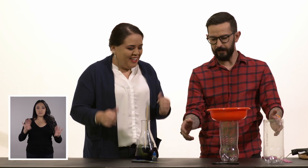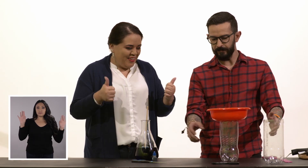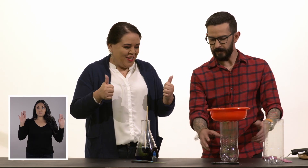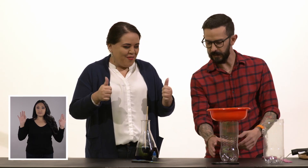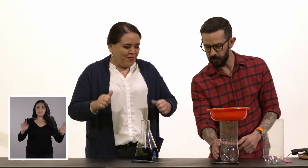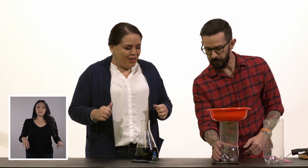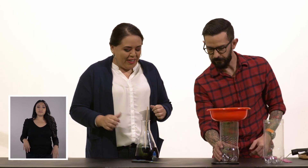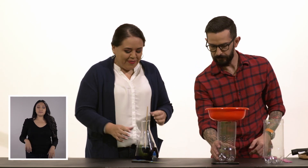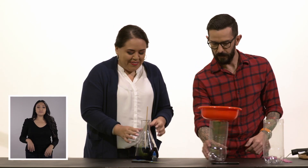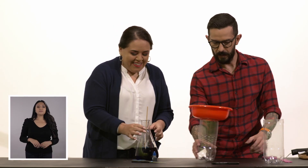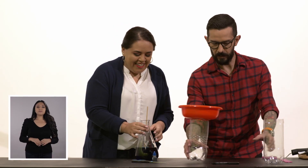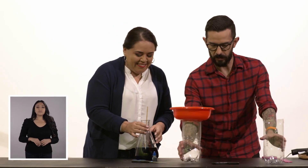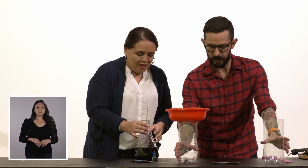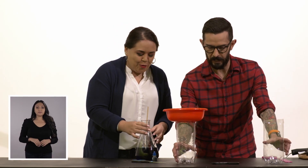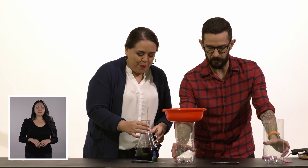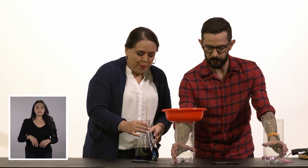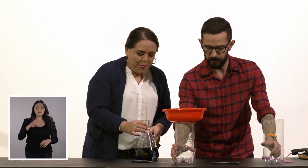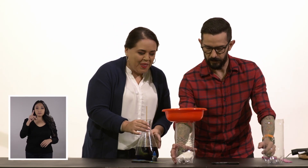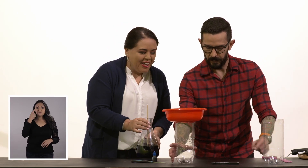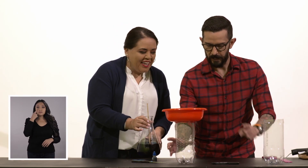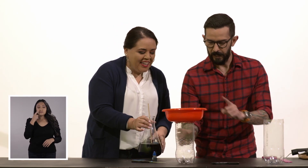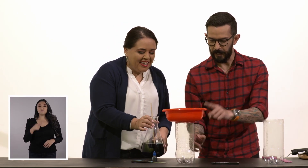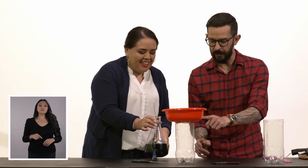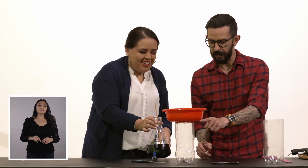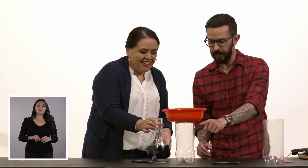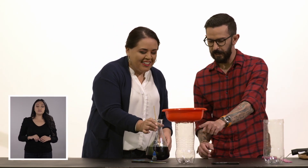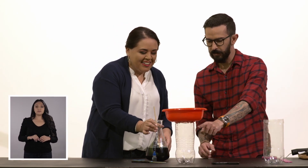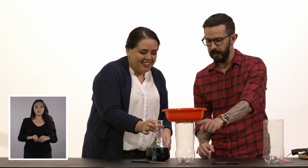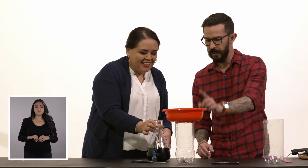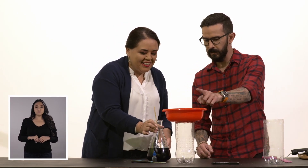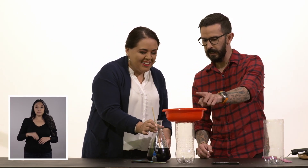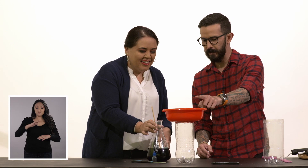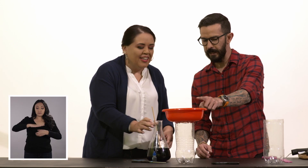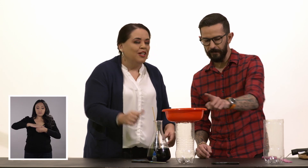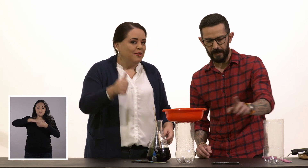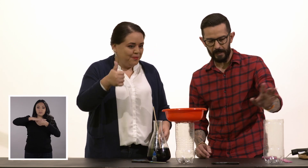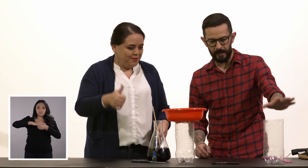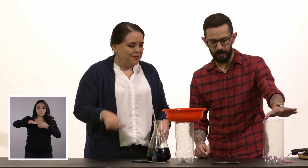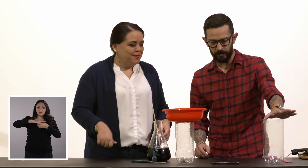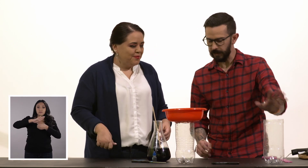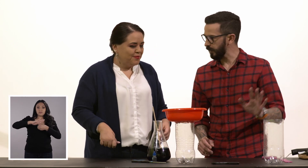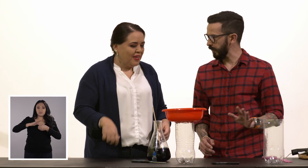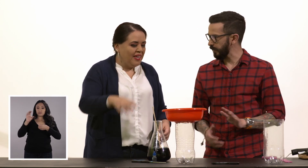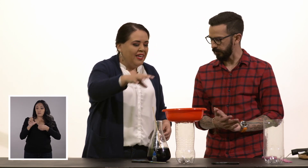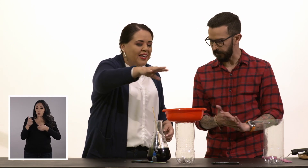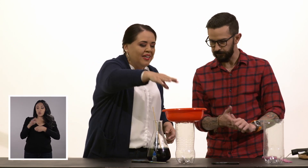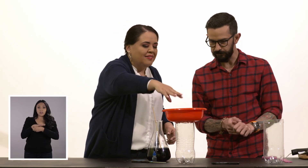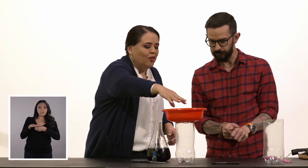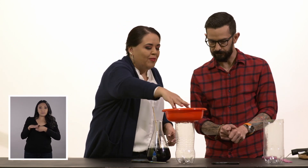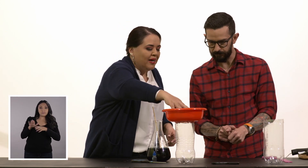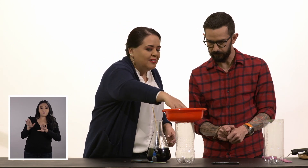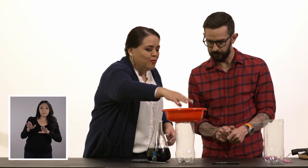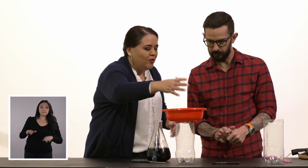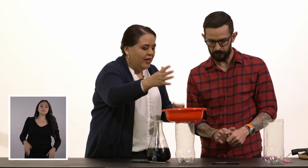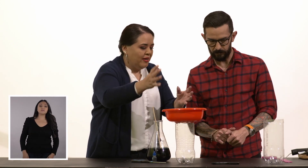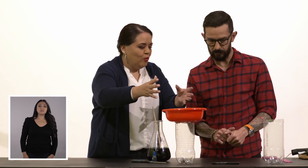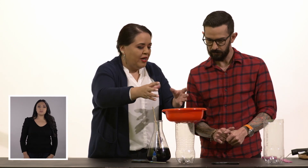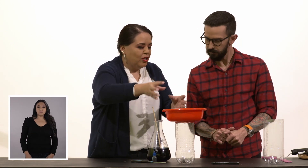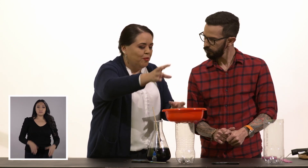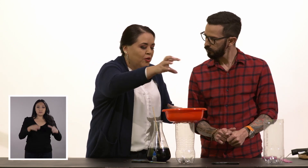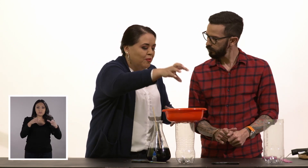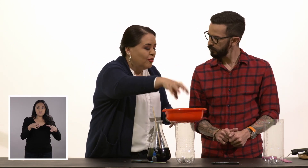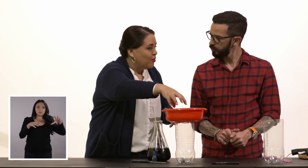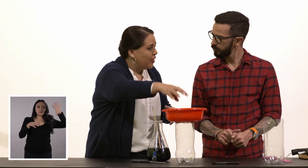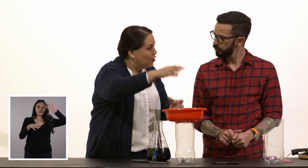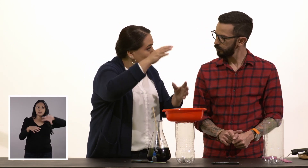¡Tara! Listo. Muy bien. Entonces tenemos la botella con la lavacara pegada y la otra que está aquí encima. Esto va a simular el